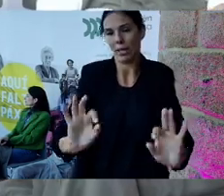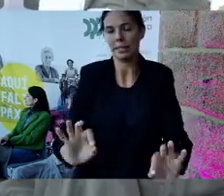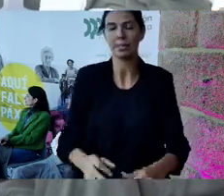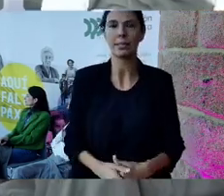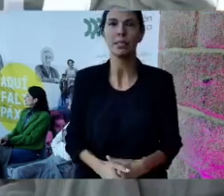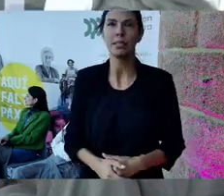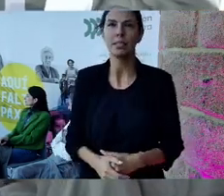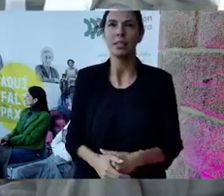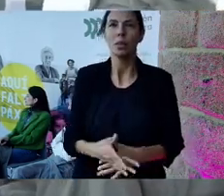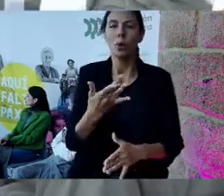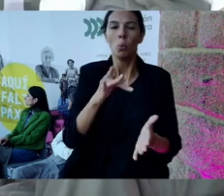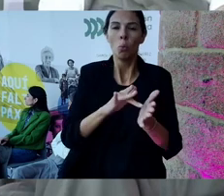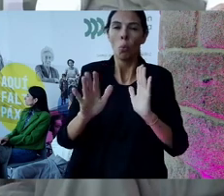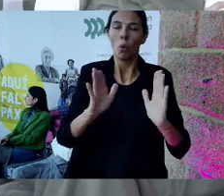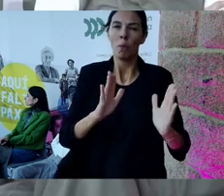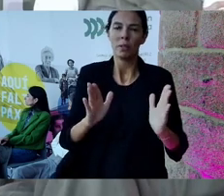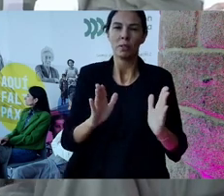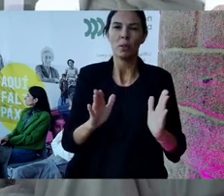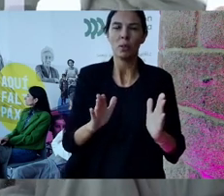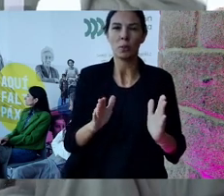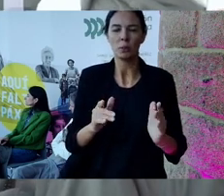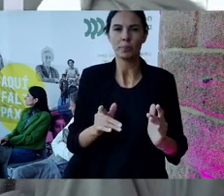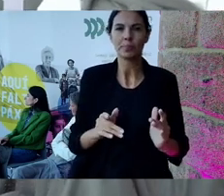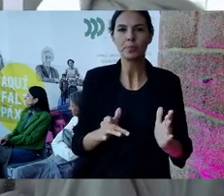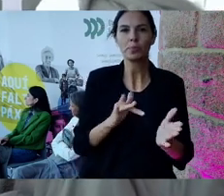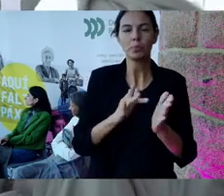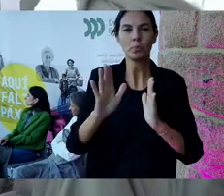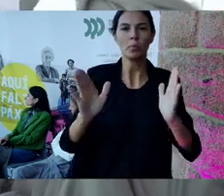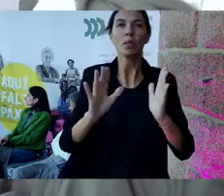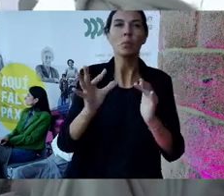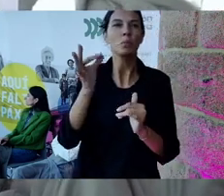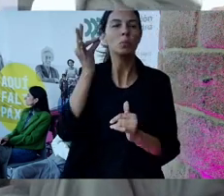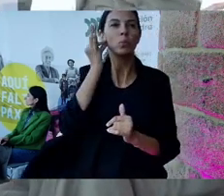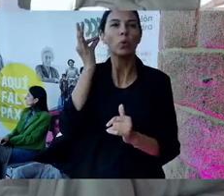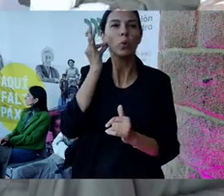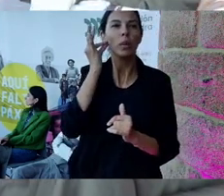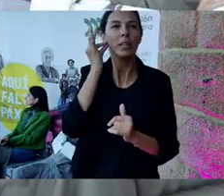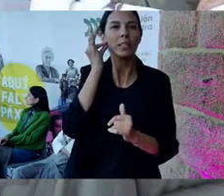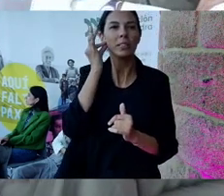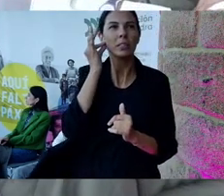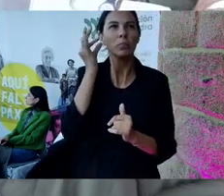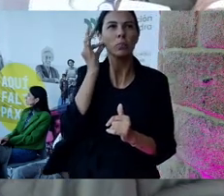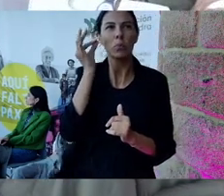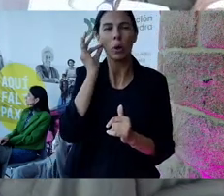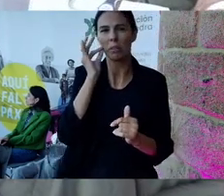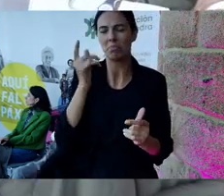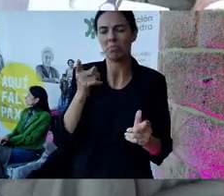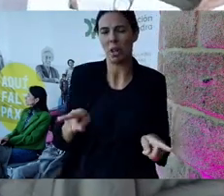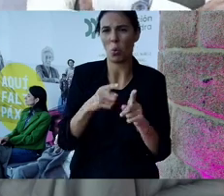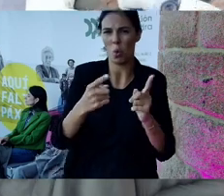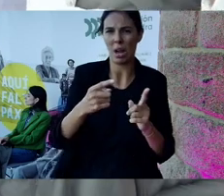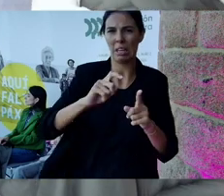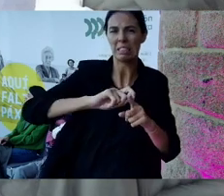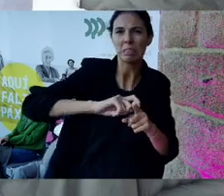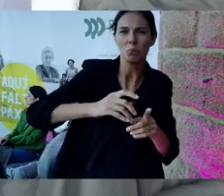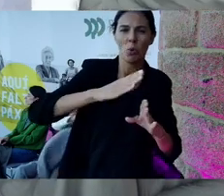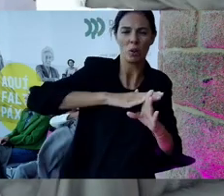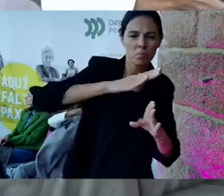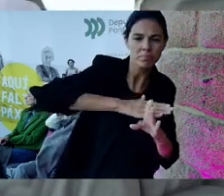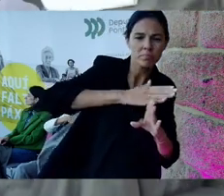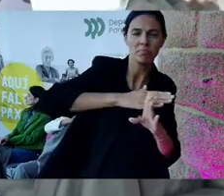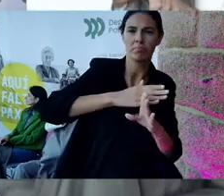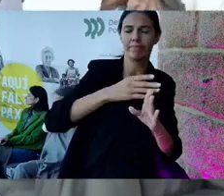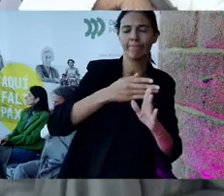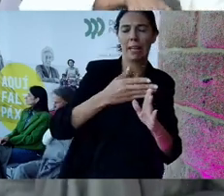para aquella época, en un momento no que as mulleres de calquera